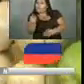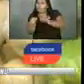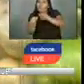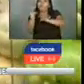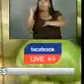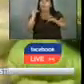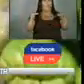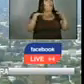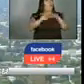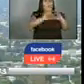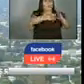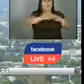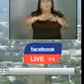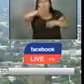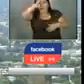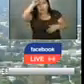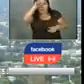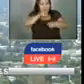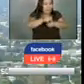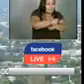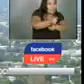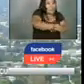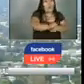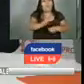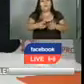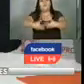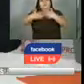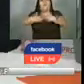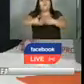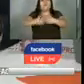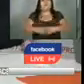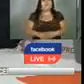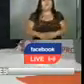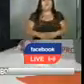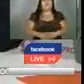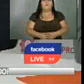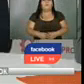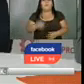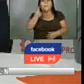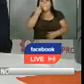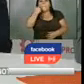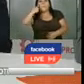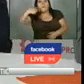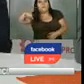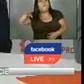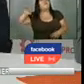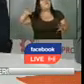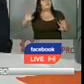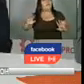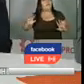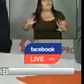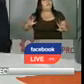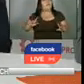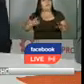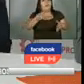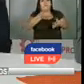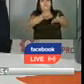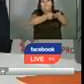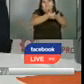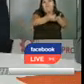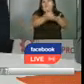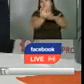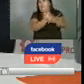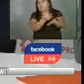otros rubros, como la agricultura e industria. Haber hecho un atarrayazo, básicamente, de quitar los aranceles,